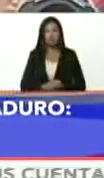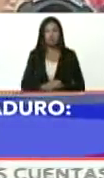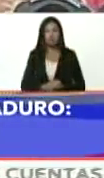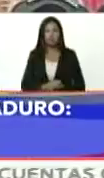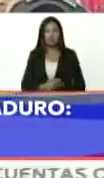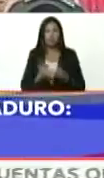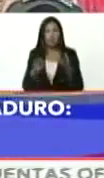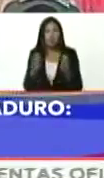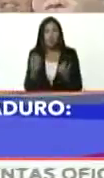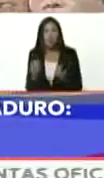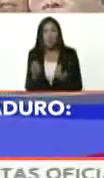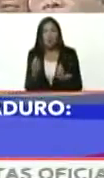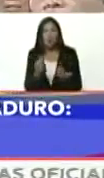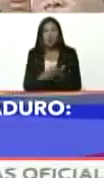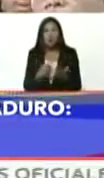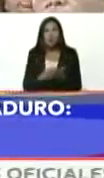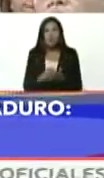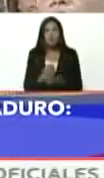¿Cuánto cuesta?